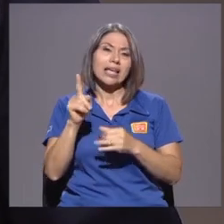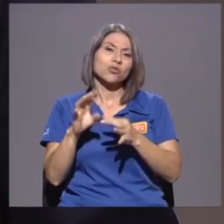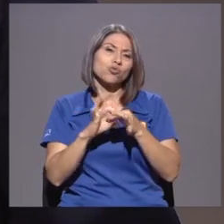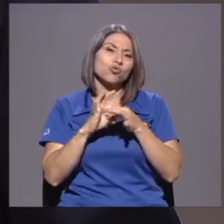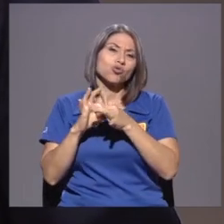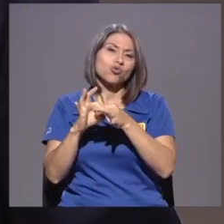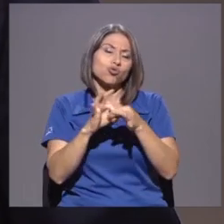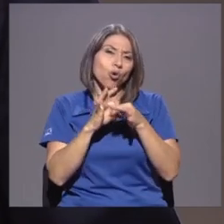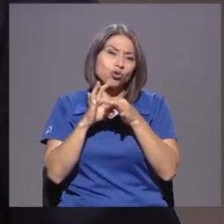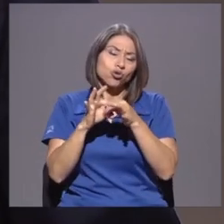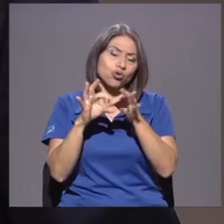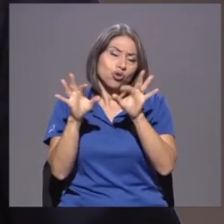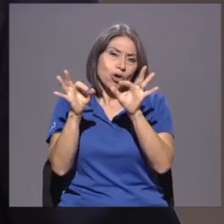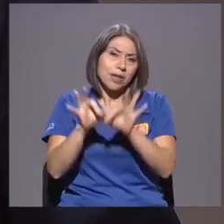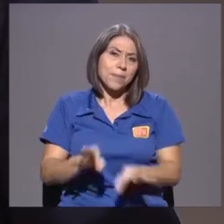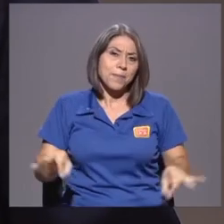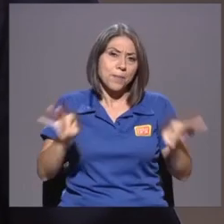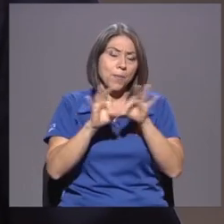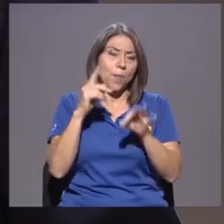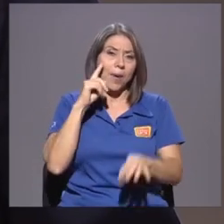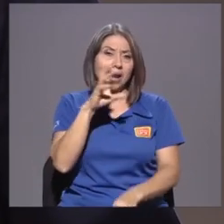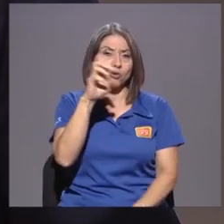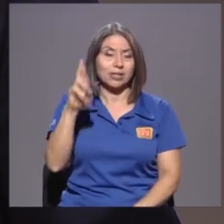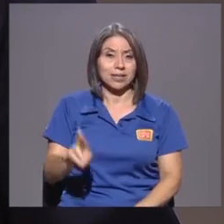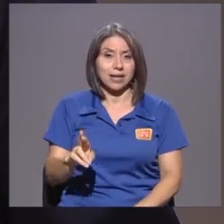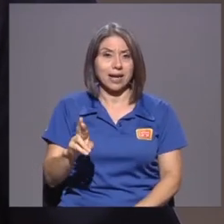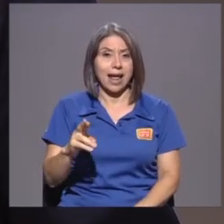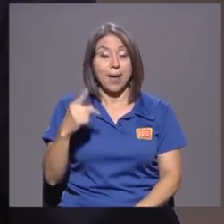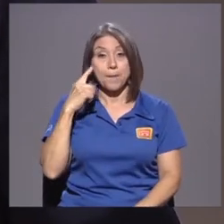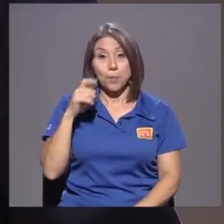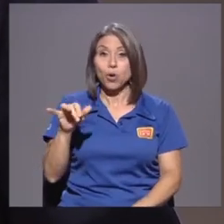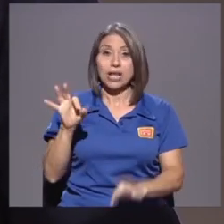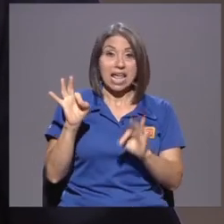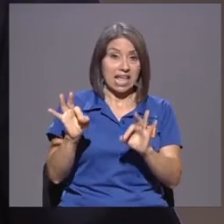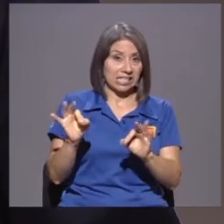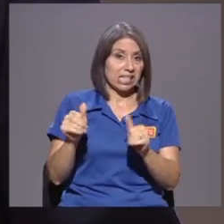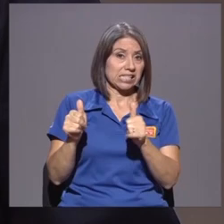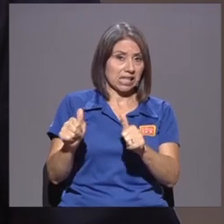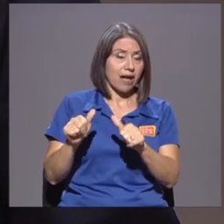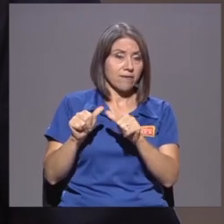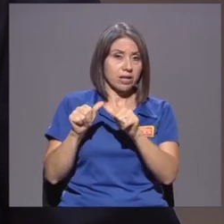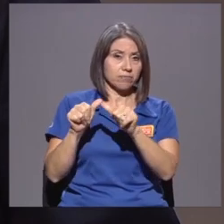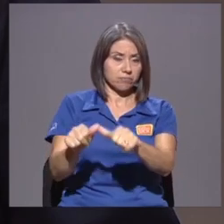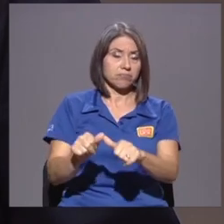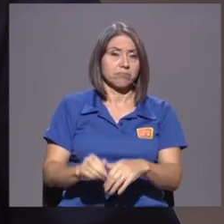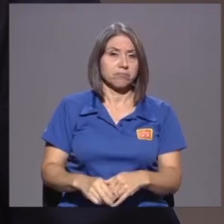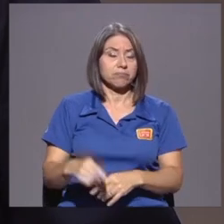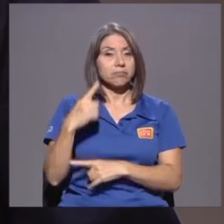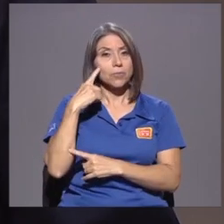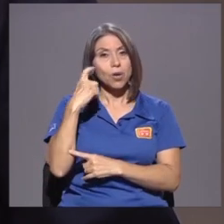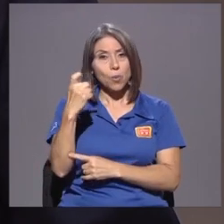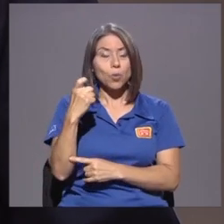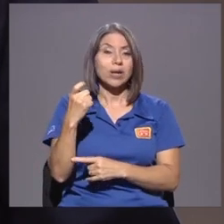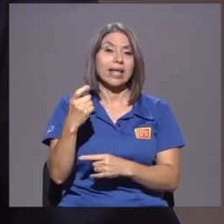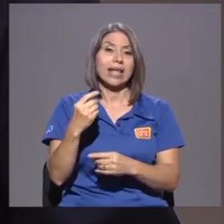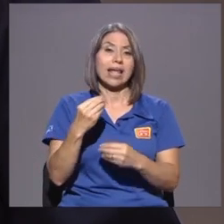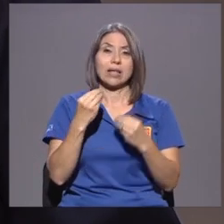sumamente importante para costa rica porque es estable porque hay una gran coincidencia